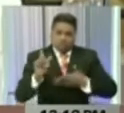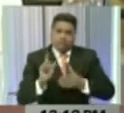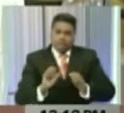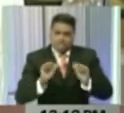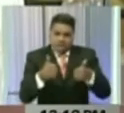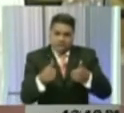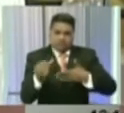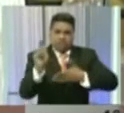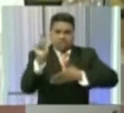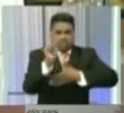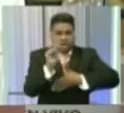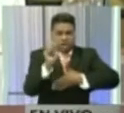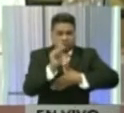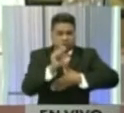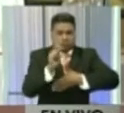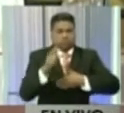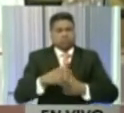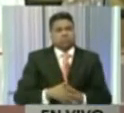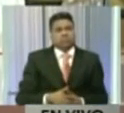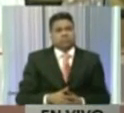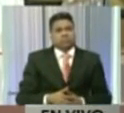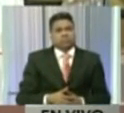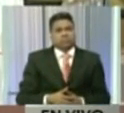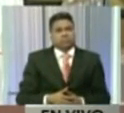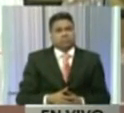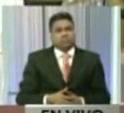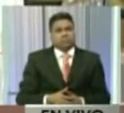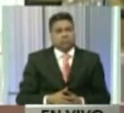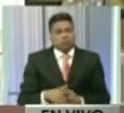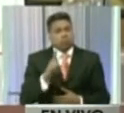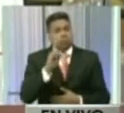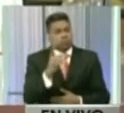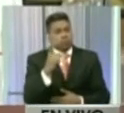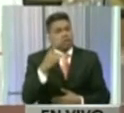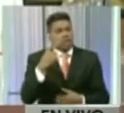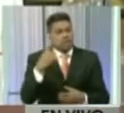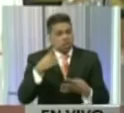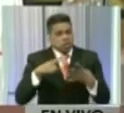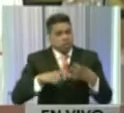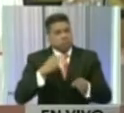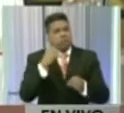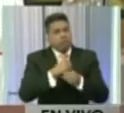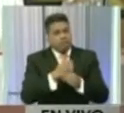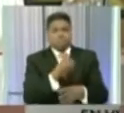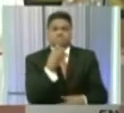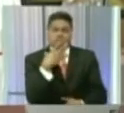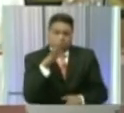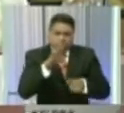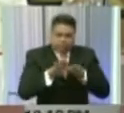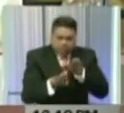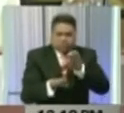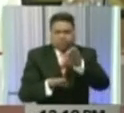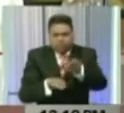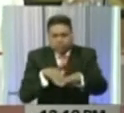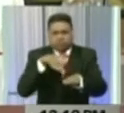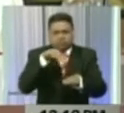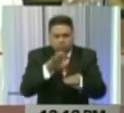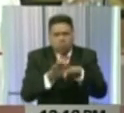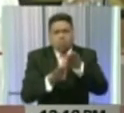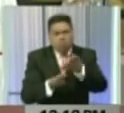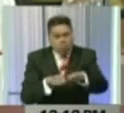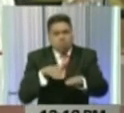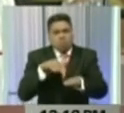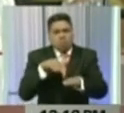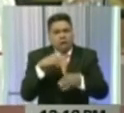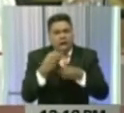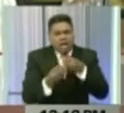Bueno, yo creo que una de las cosas en la que Chávez trabajó bien y ya estaba avanzando y convenciendo era en eso, en crear